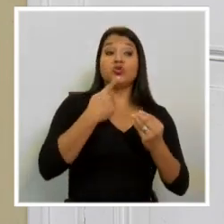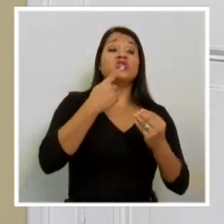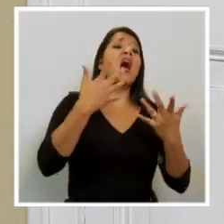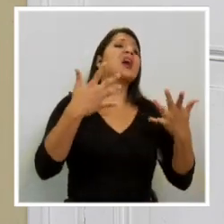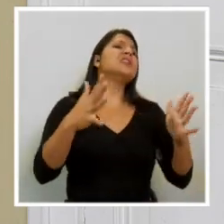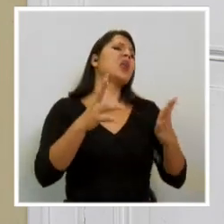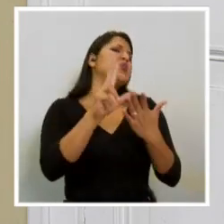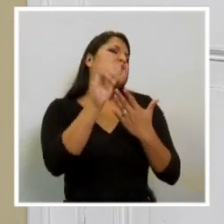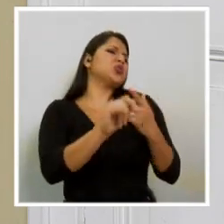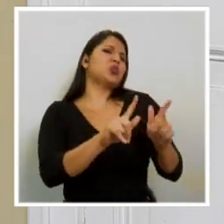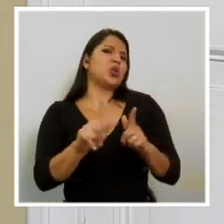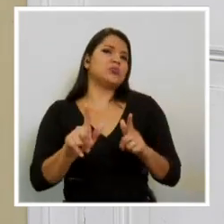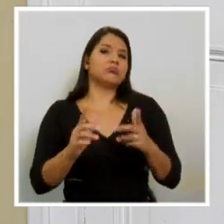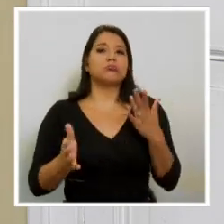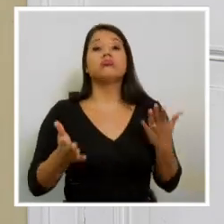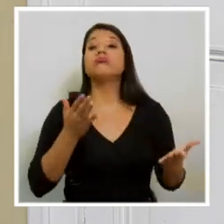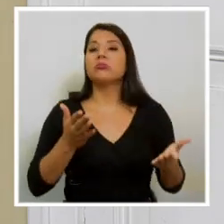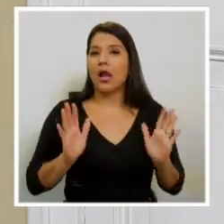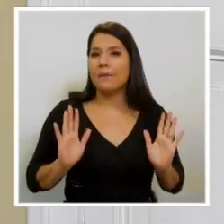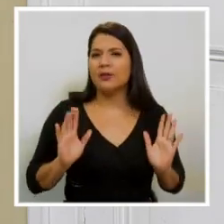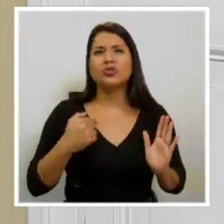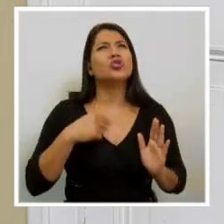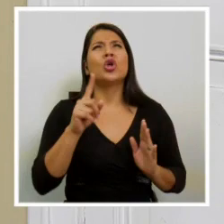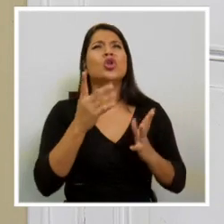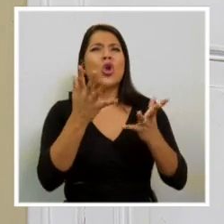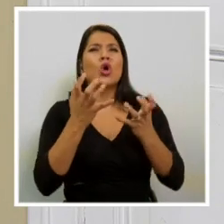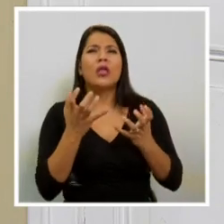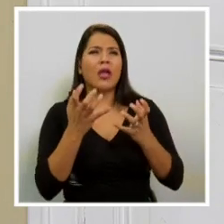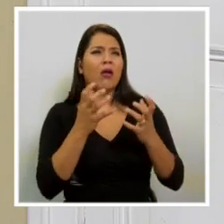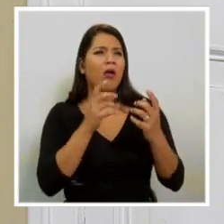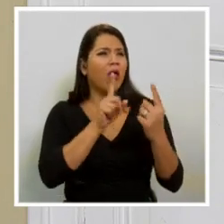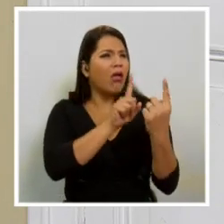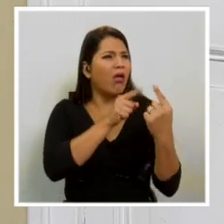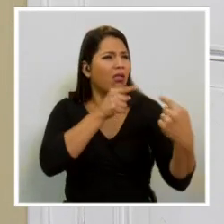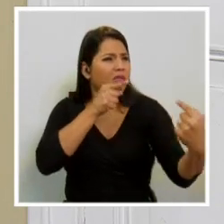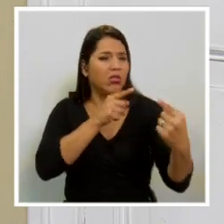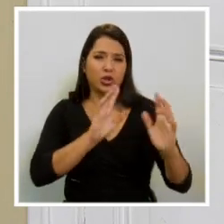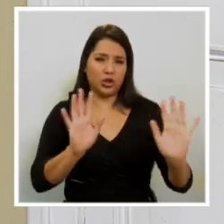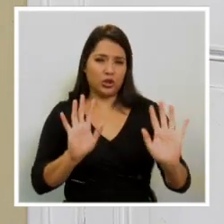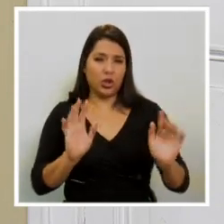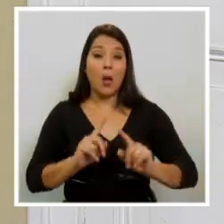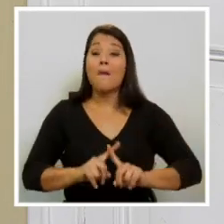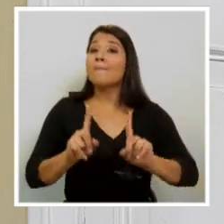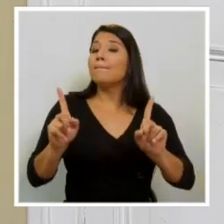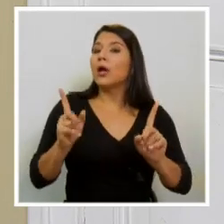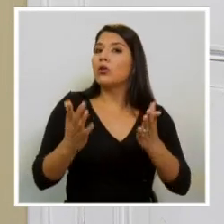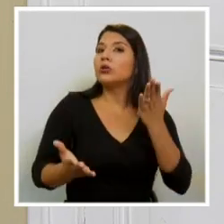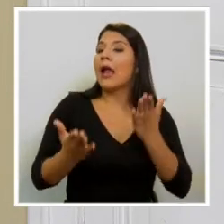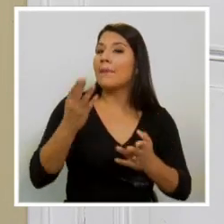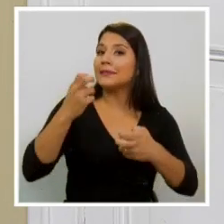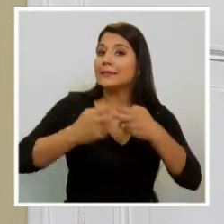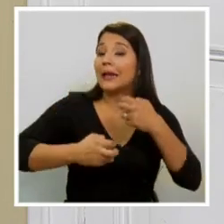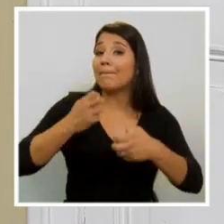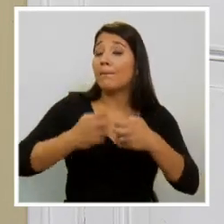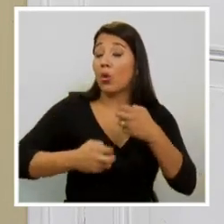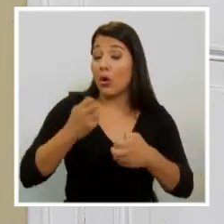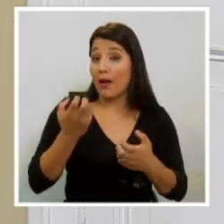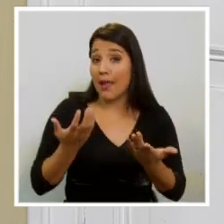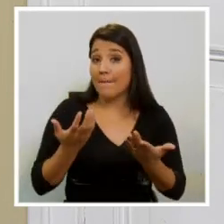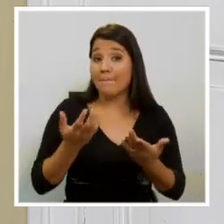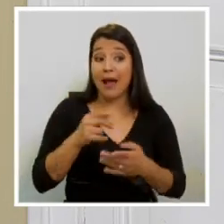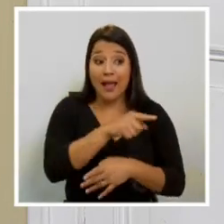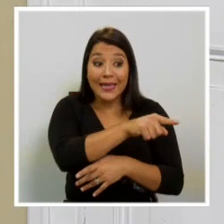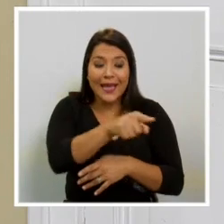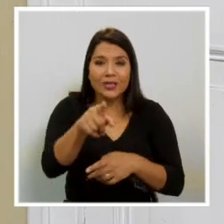Podría ser. Yo no quisiera entrar en una discusión del 1 a 1, pero cuidado, y el problema es que la capacidad